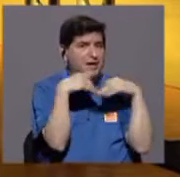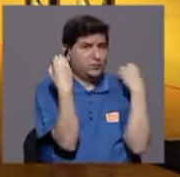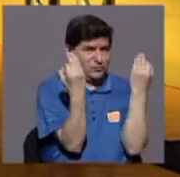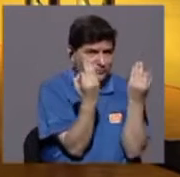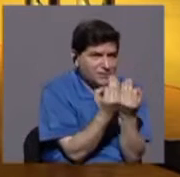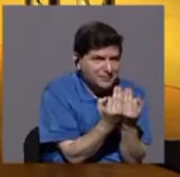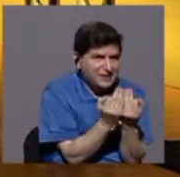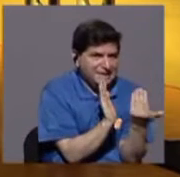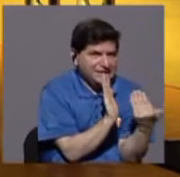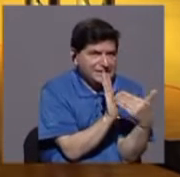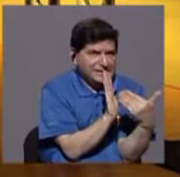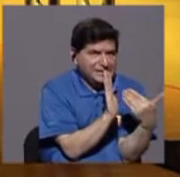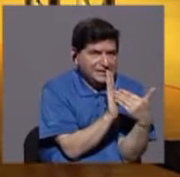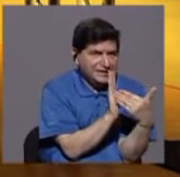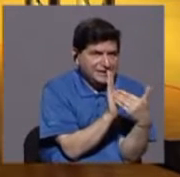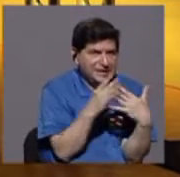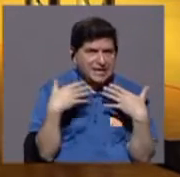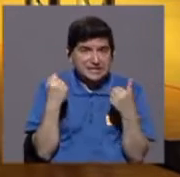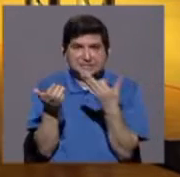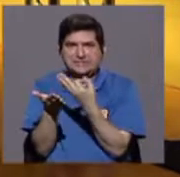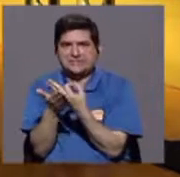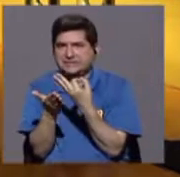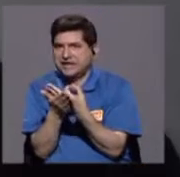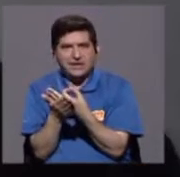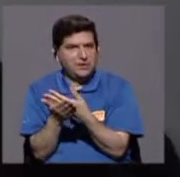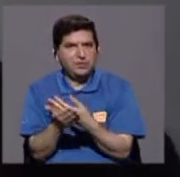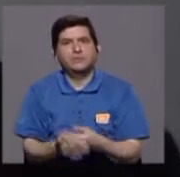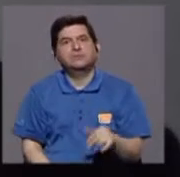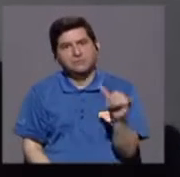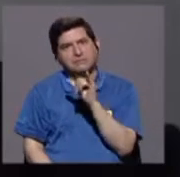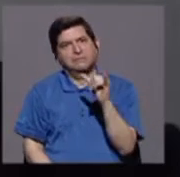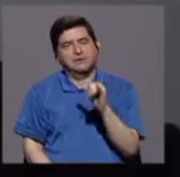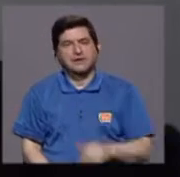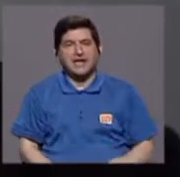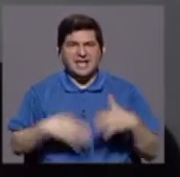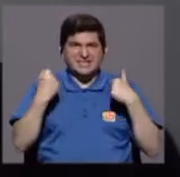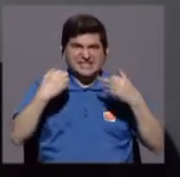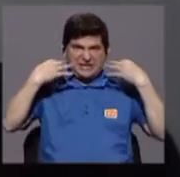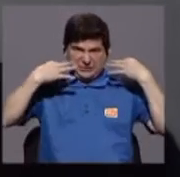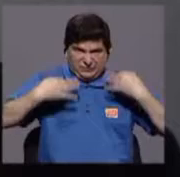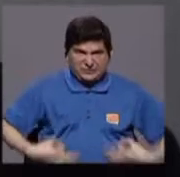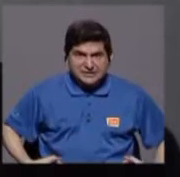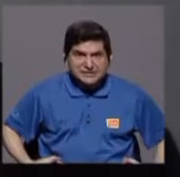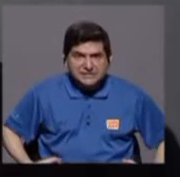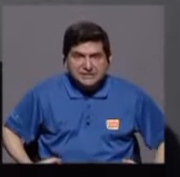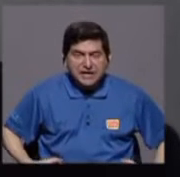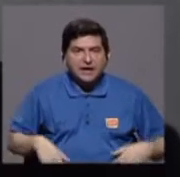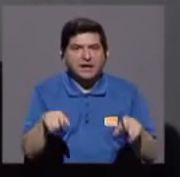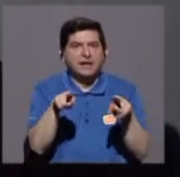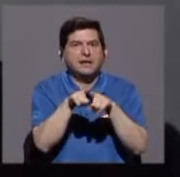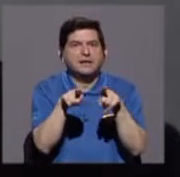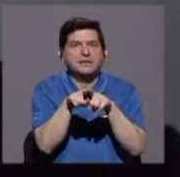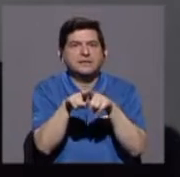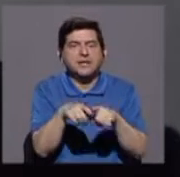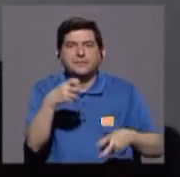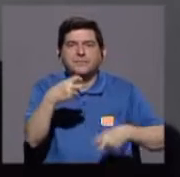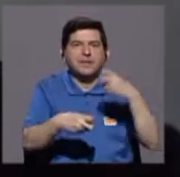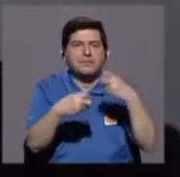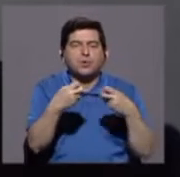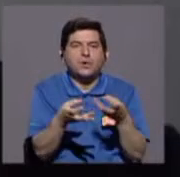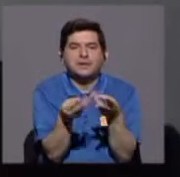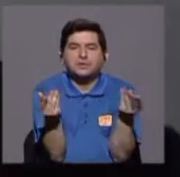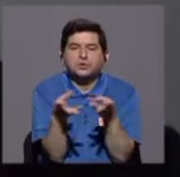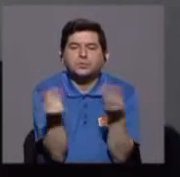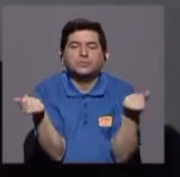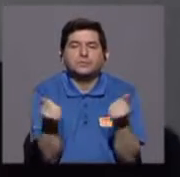se está deteriorando, su salud financiera, no hay la menor duda, su salud física, y además posiblemente hay problemas de productividad,